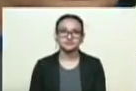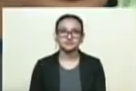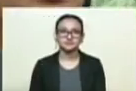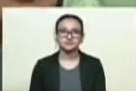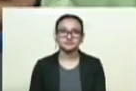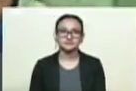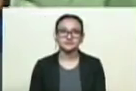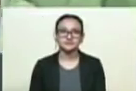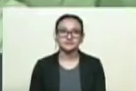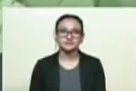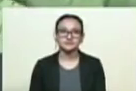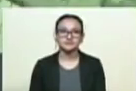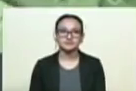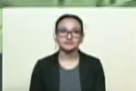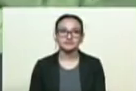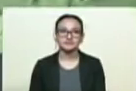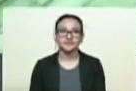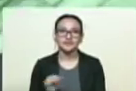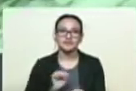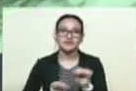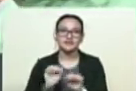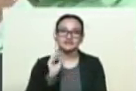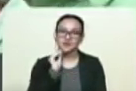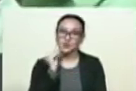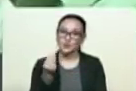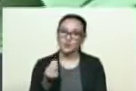para la defensa de la juventud.